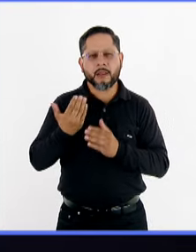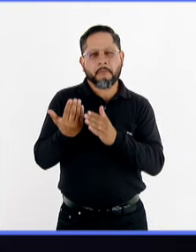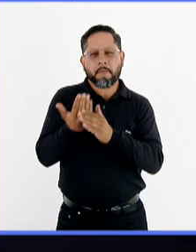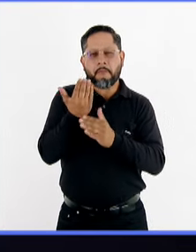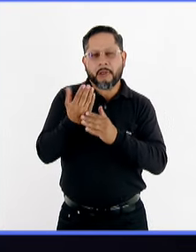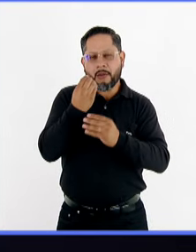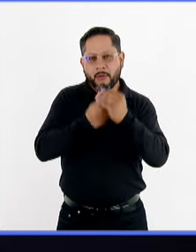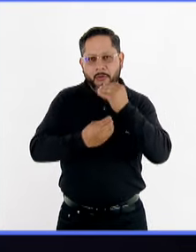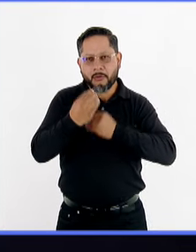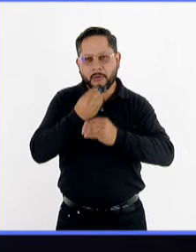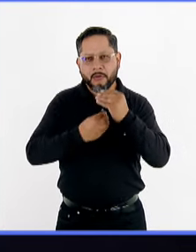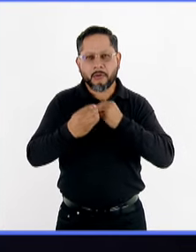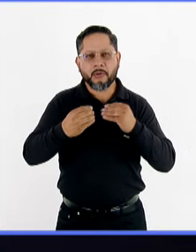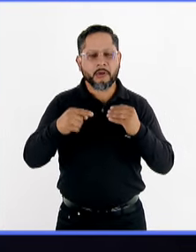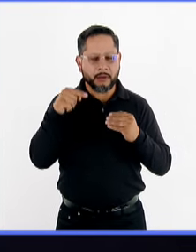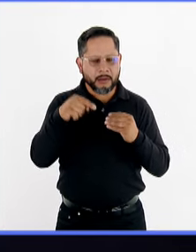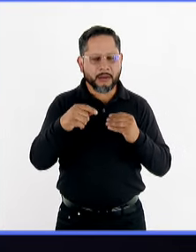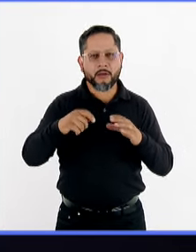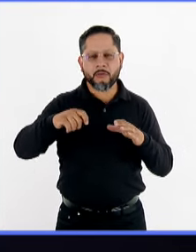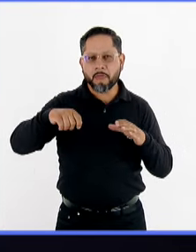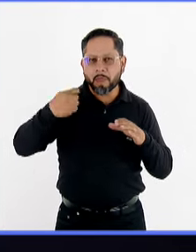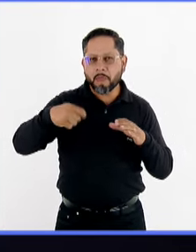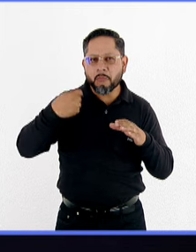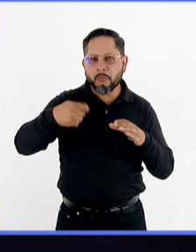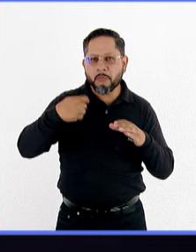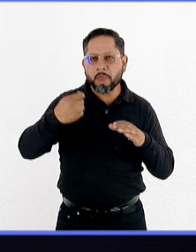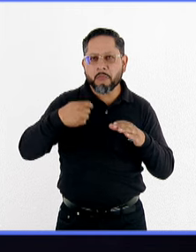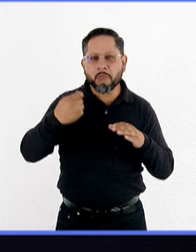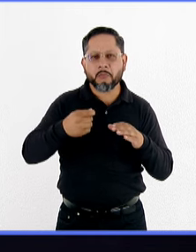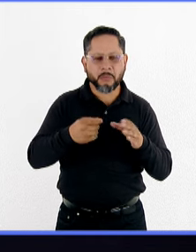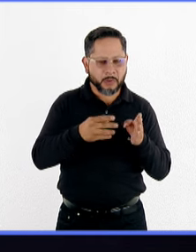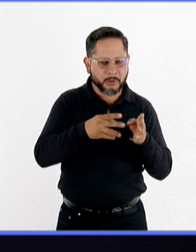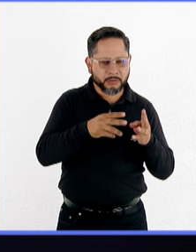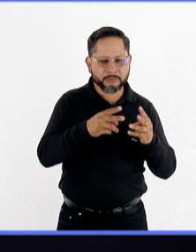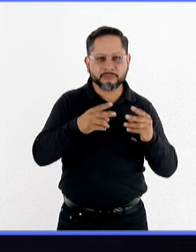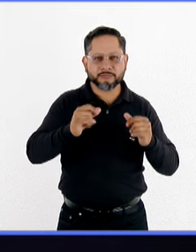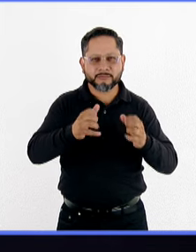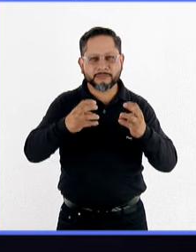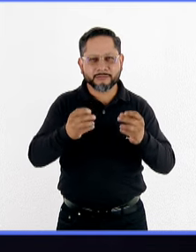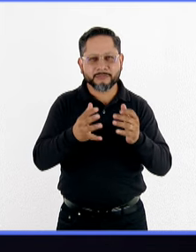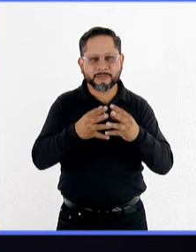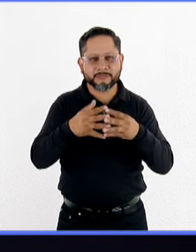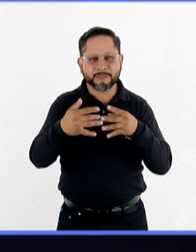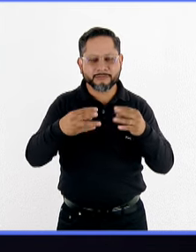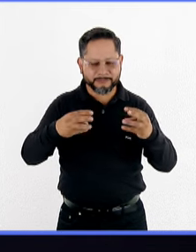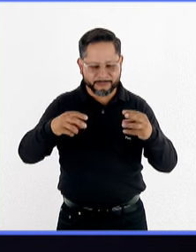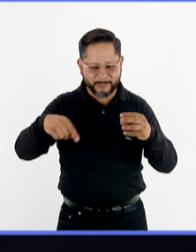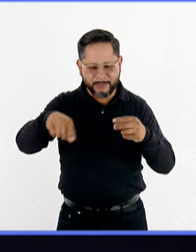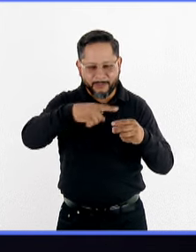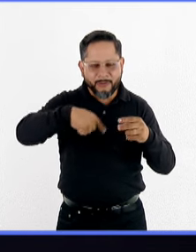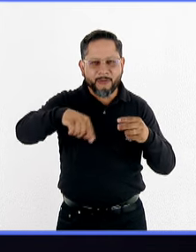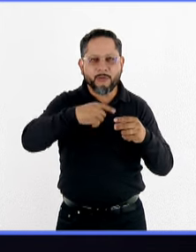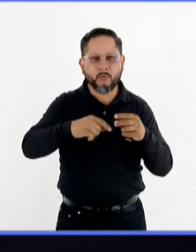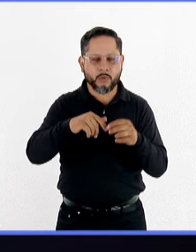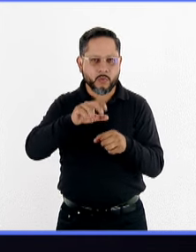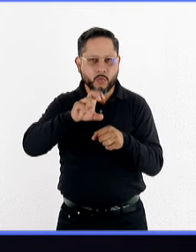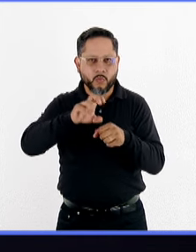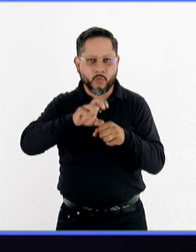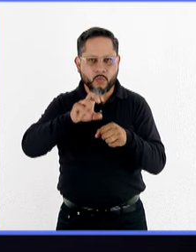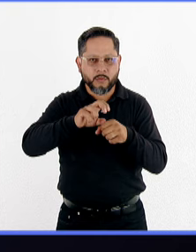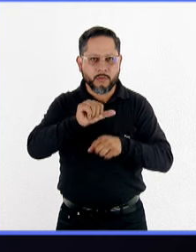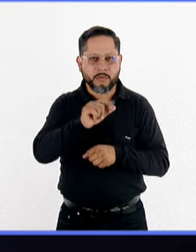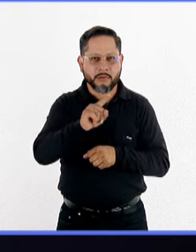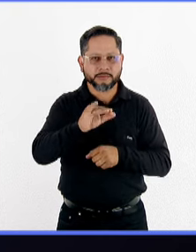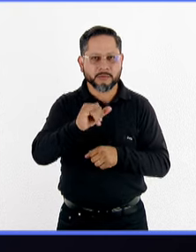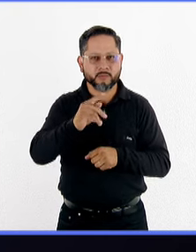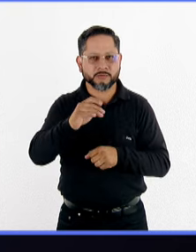tenemos nuestros platos emblemáticos como las enchiladas Nicos, tenemos los huevos azcapotzalco. Un buen